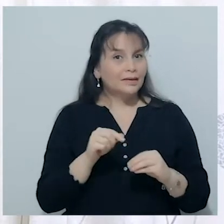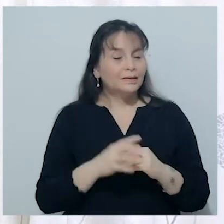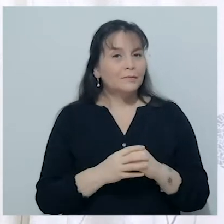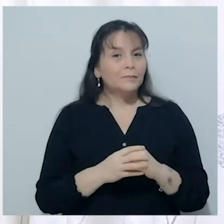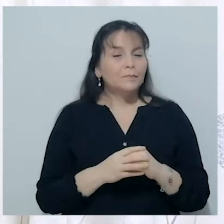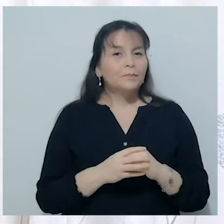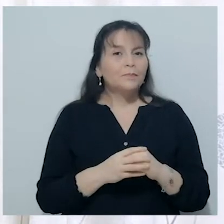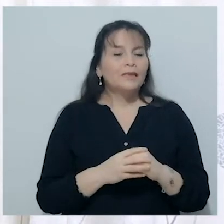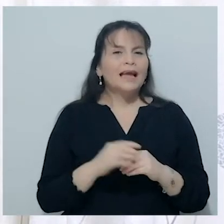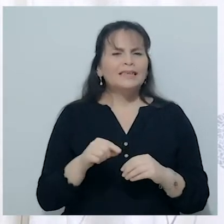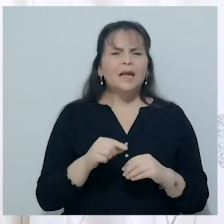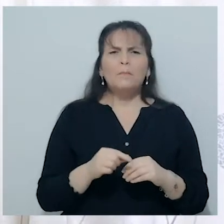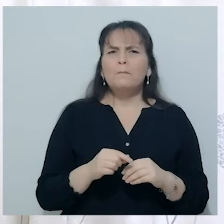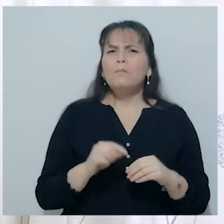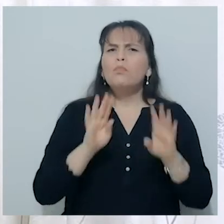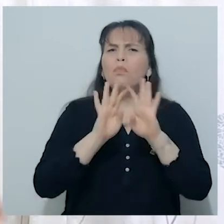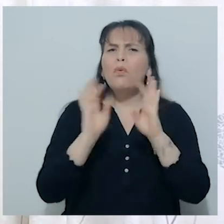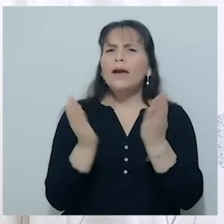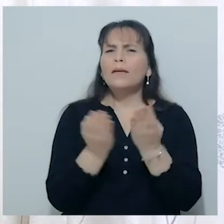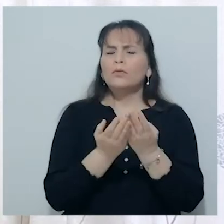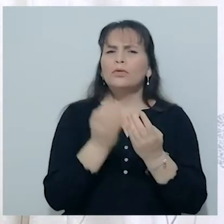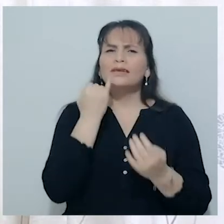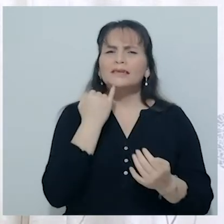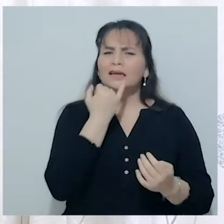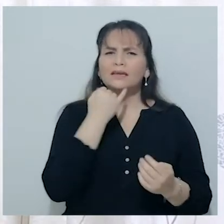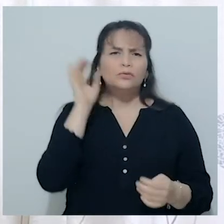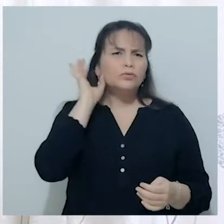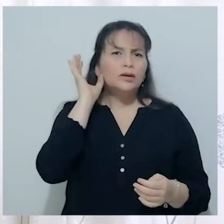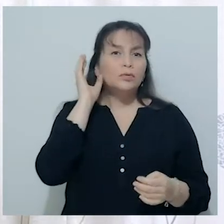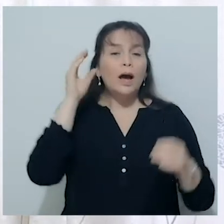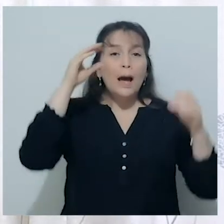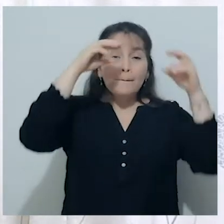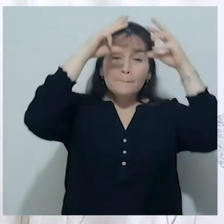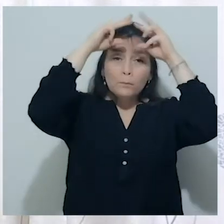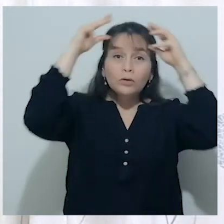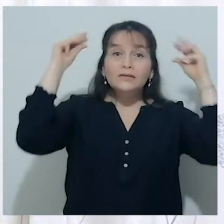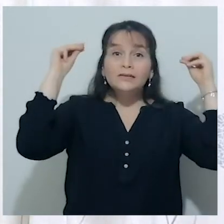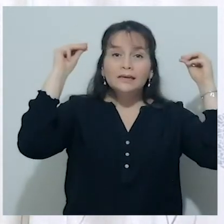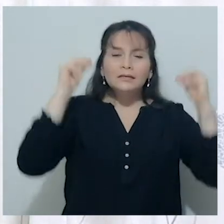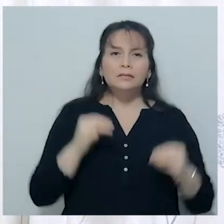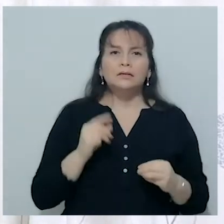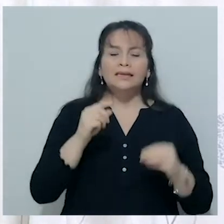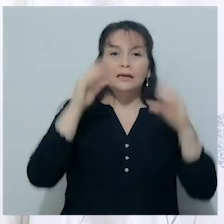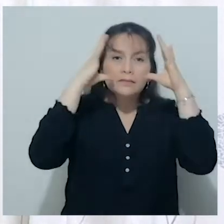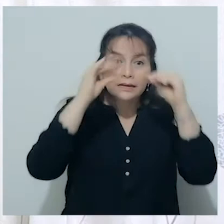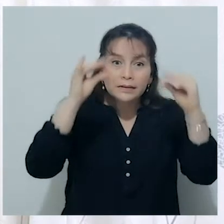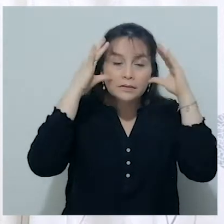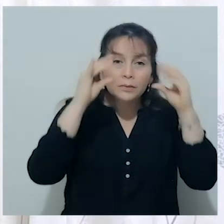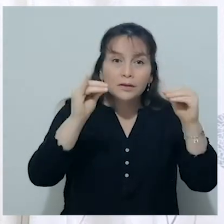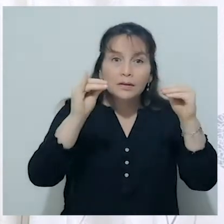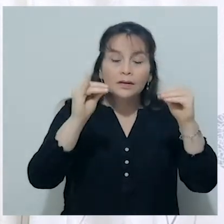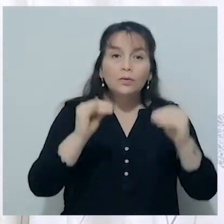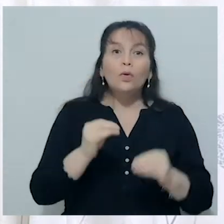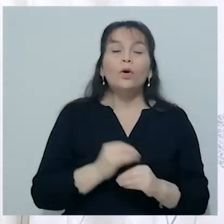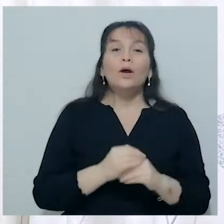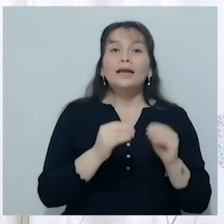esta instrucción. Aquí está el pueblo de Israel escuchando al gran legislador Moisés, quien está transmitiendo